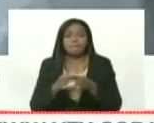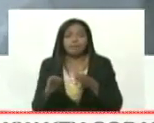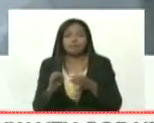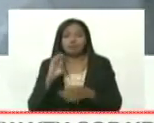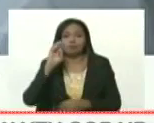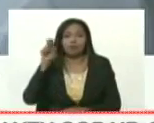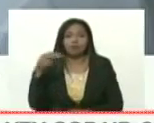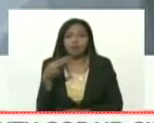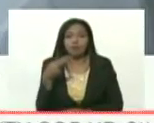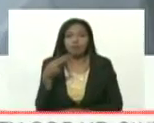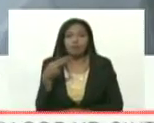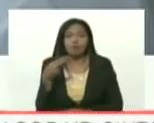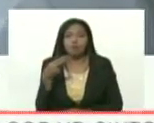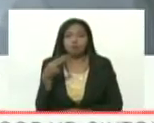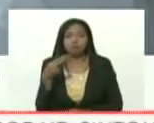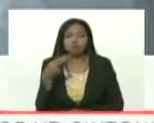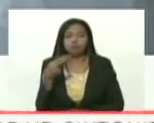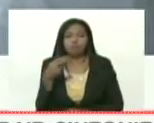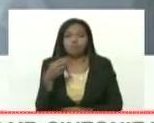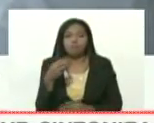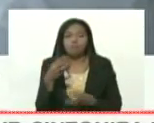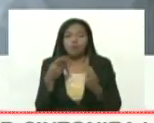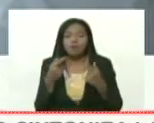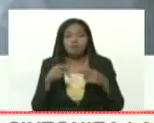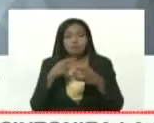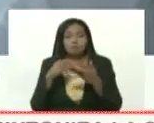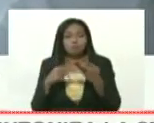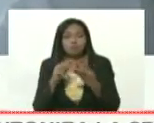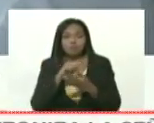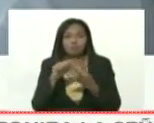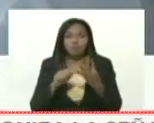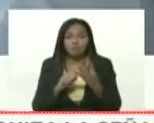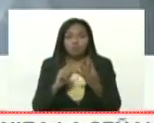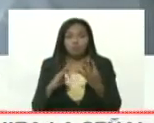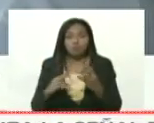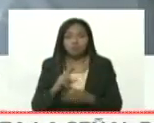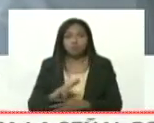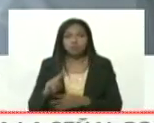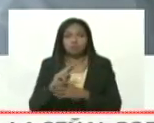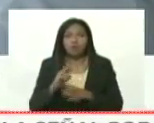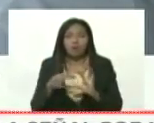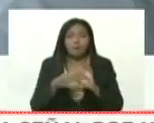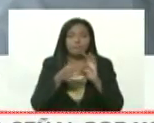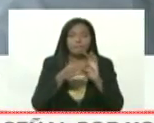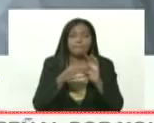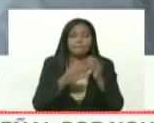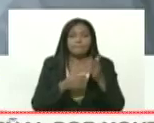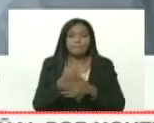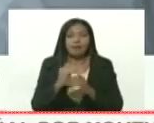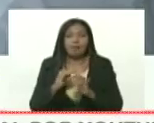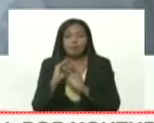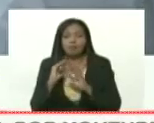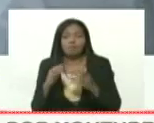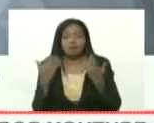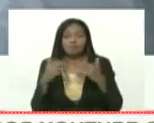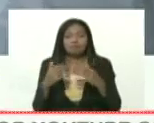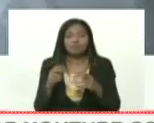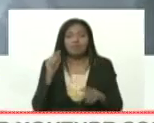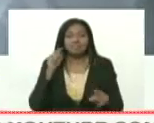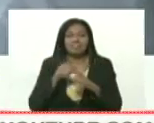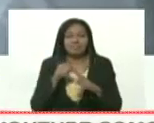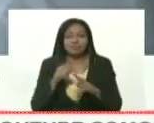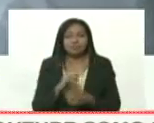euros, en yuanes, en esas cuatro monedas. Tenemos que articularlo de manera muy eficiente, efectivo y